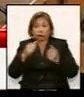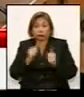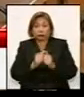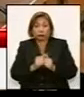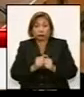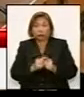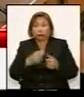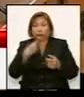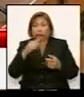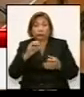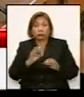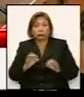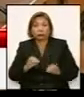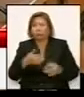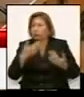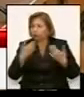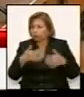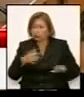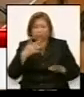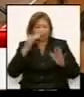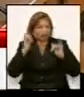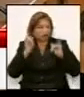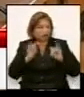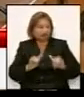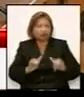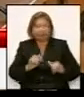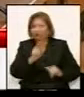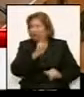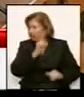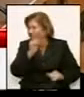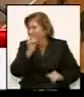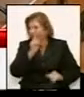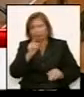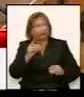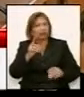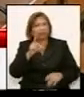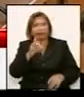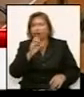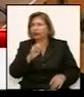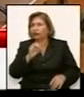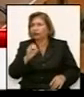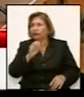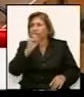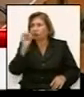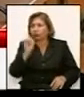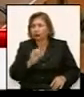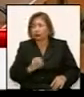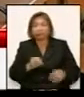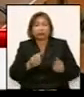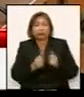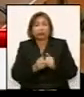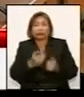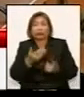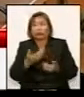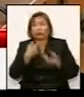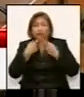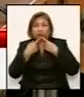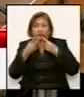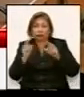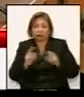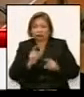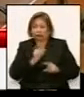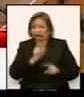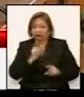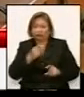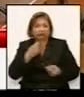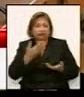en internet y es quedó ahí no hay una manera siempre siento seguro de decir que a un contenido que hemos publicado ya no